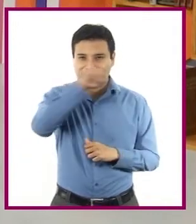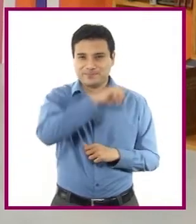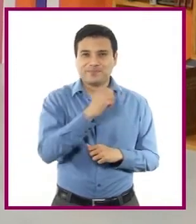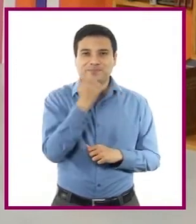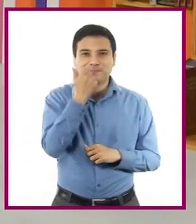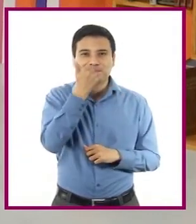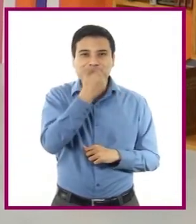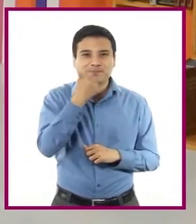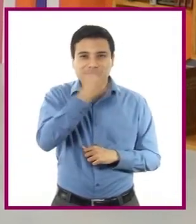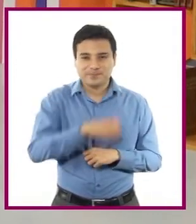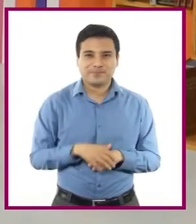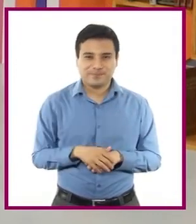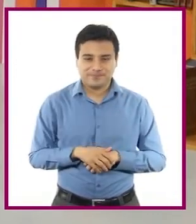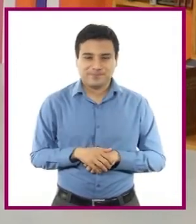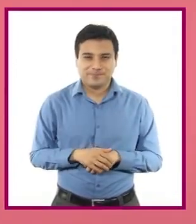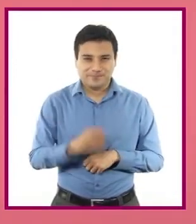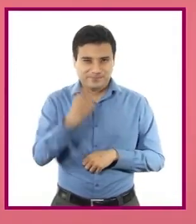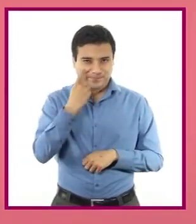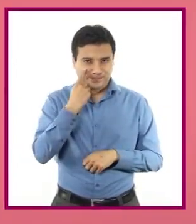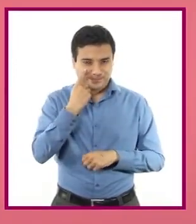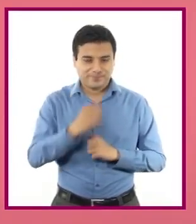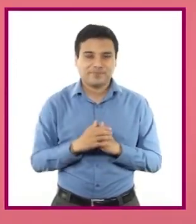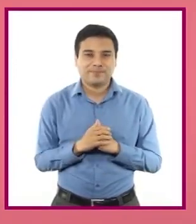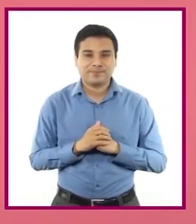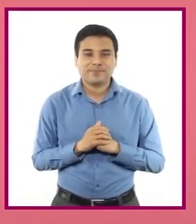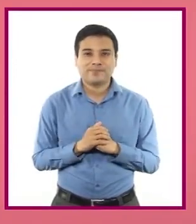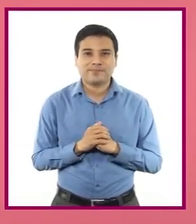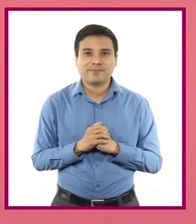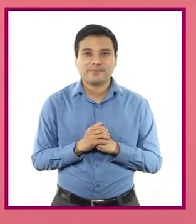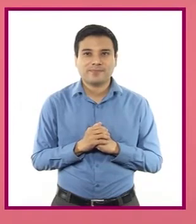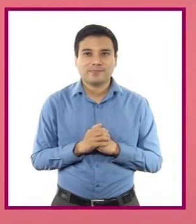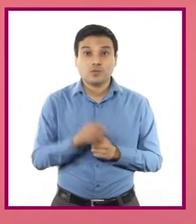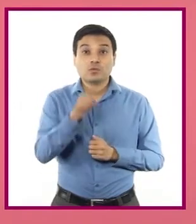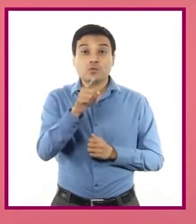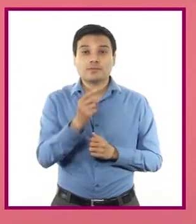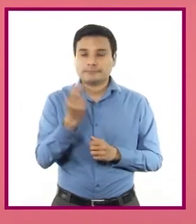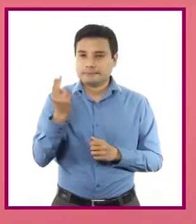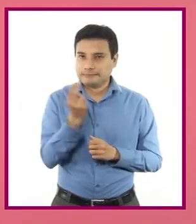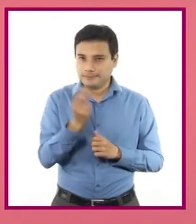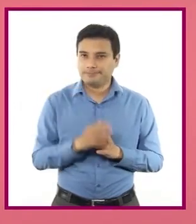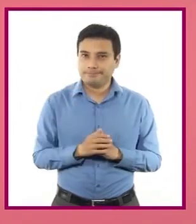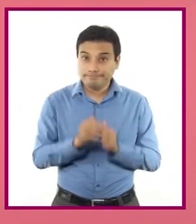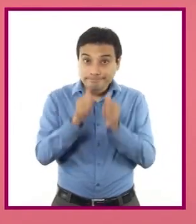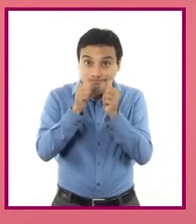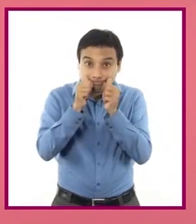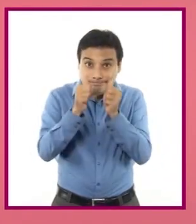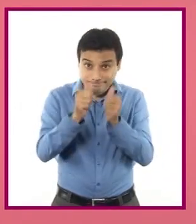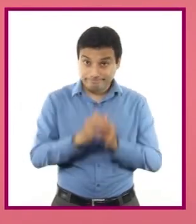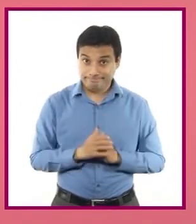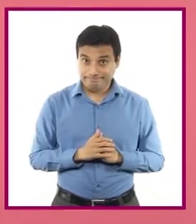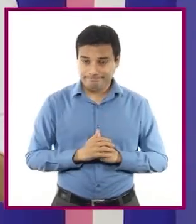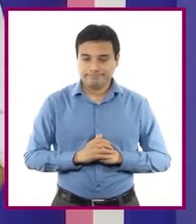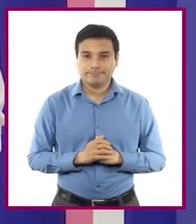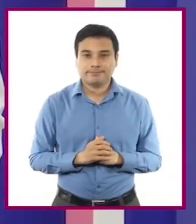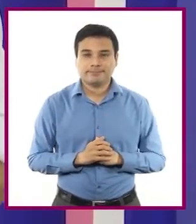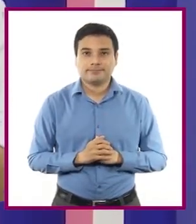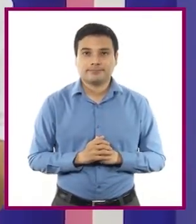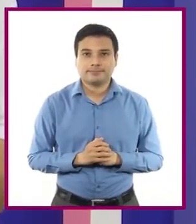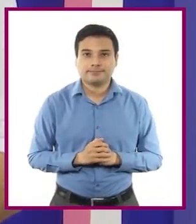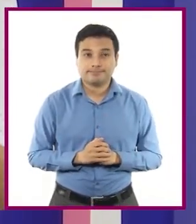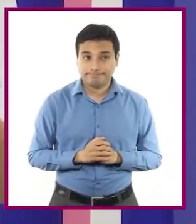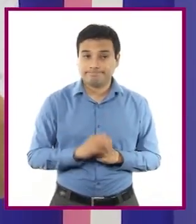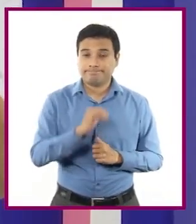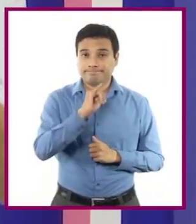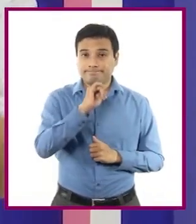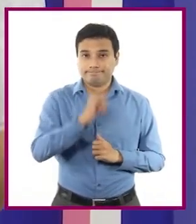esta información contradictoria. Creo que para lograr el reto necesitaremos estar muy atentos a la información. Así